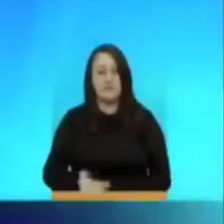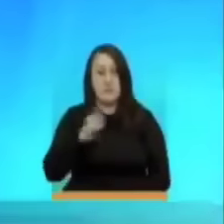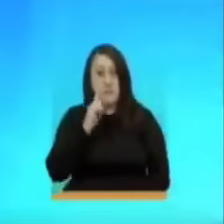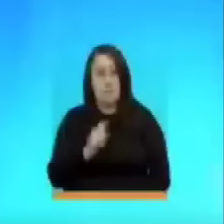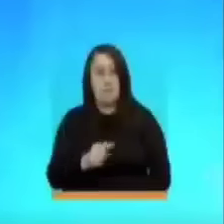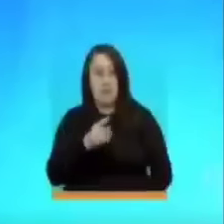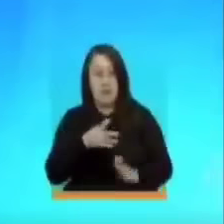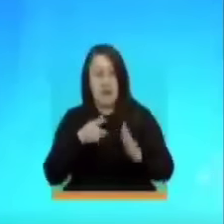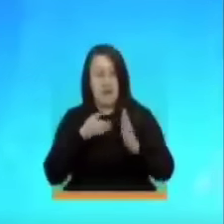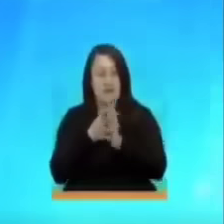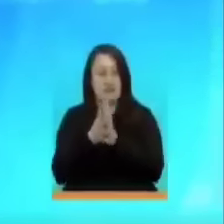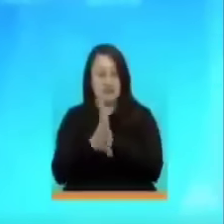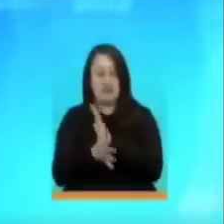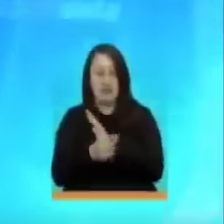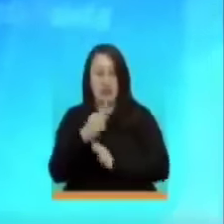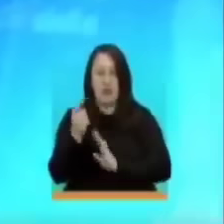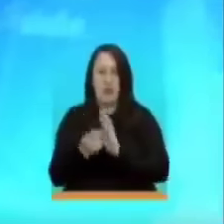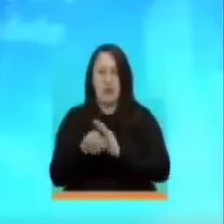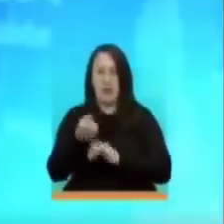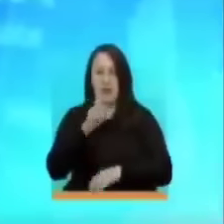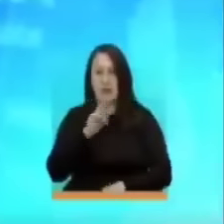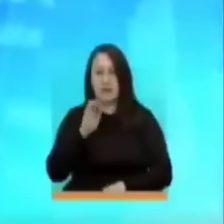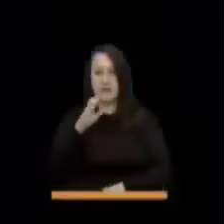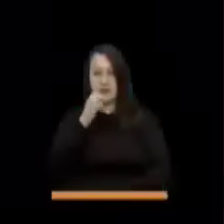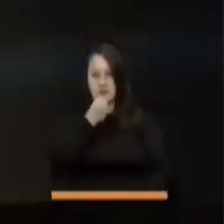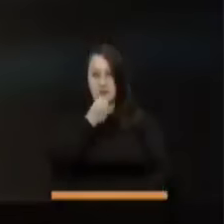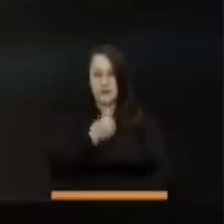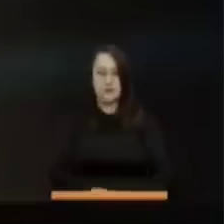Exclusivo RTBC Noticias.